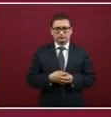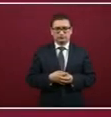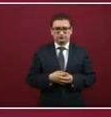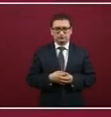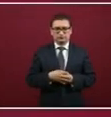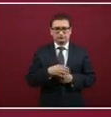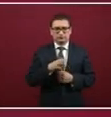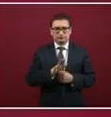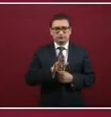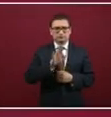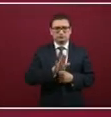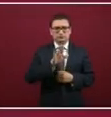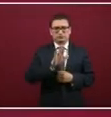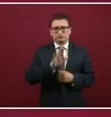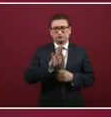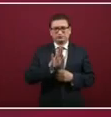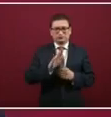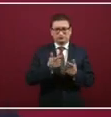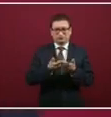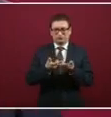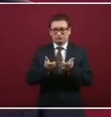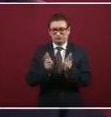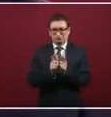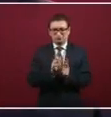Grupo 3R.